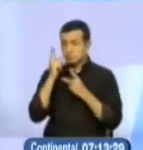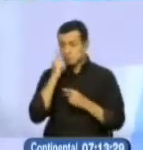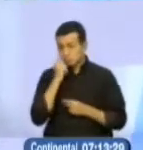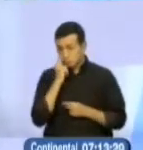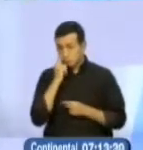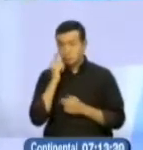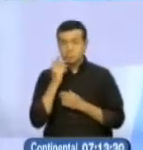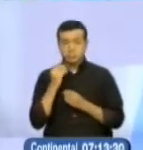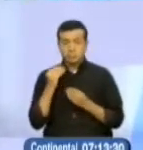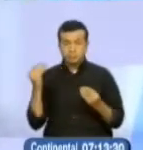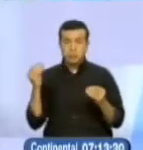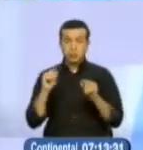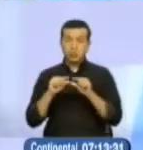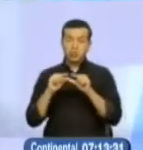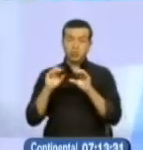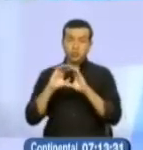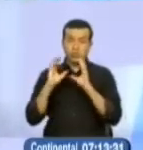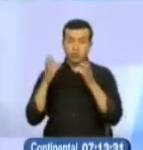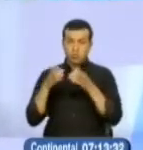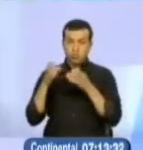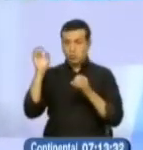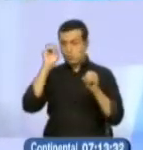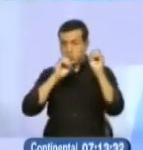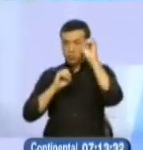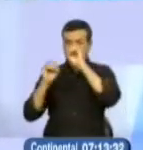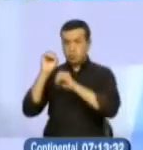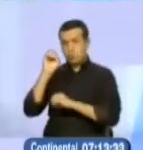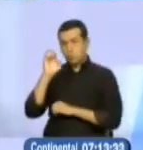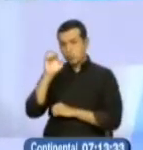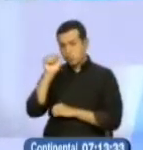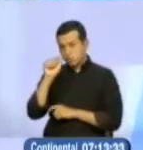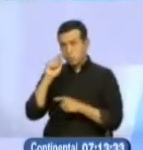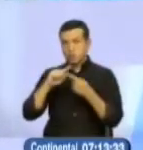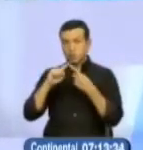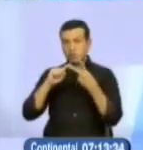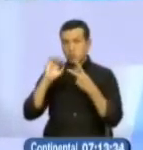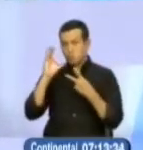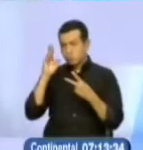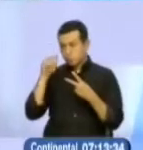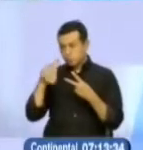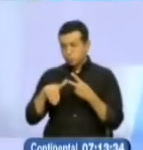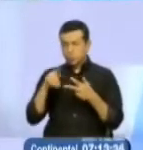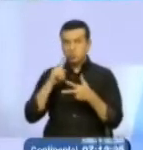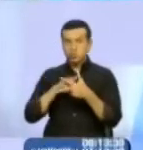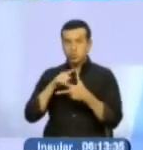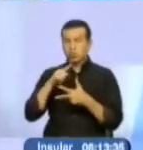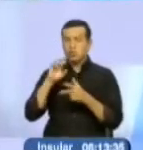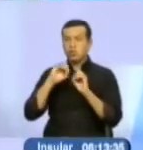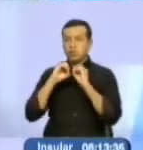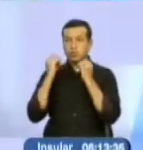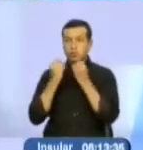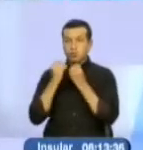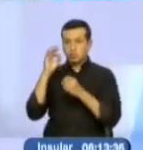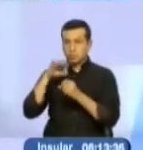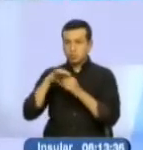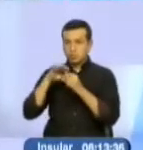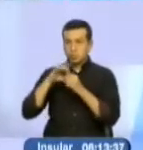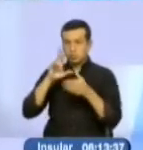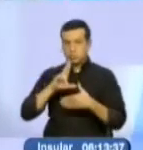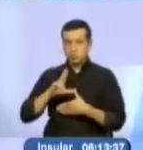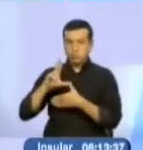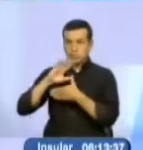la misión de observación de la oea de unasur también la de los organismos electorales de américa